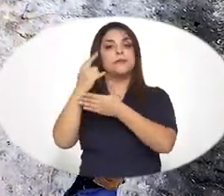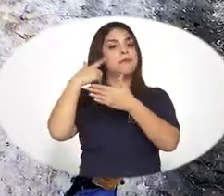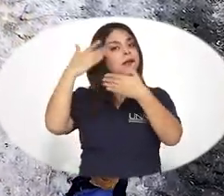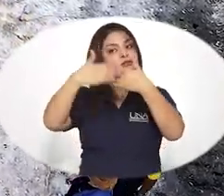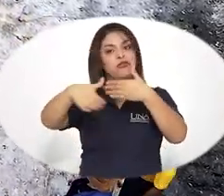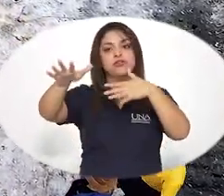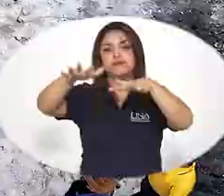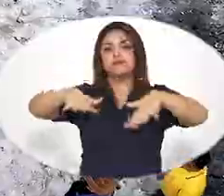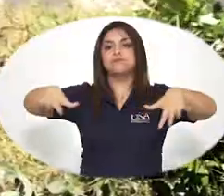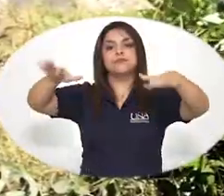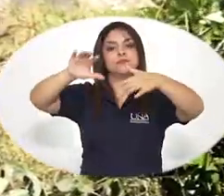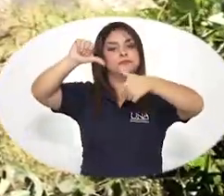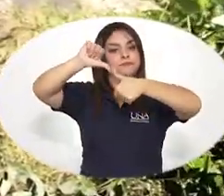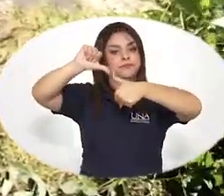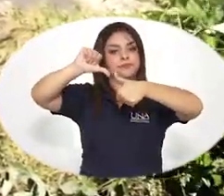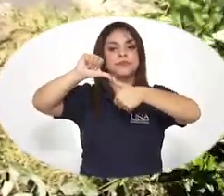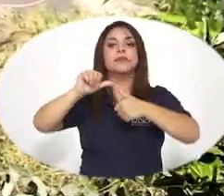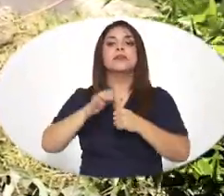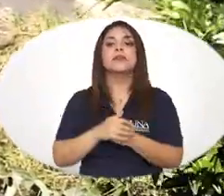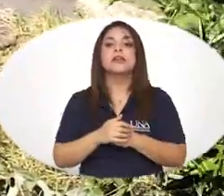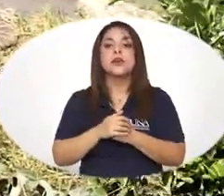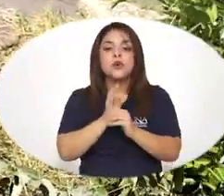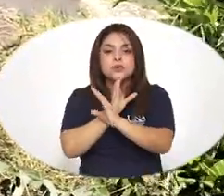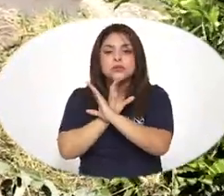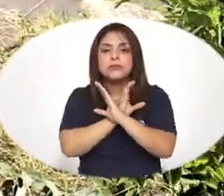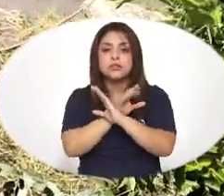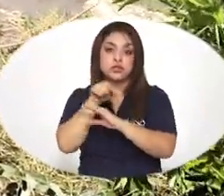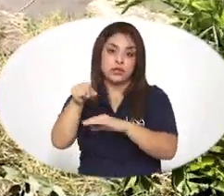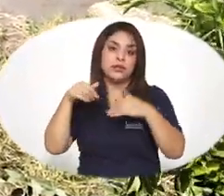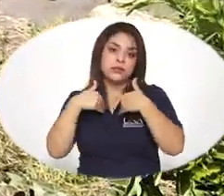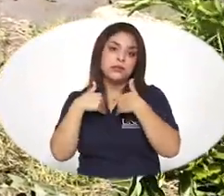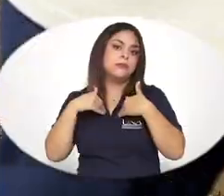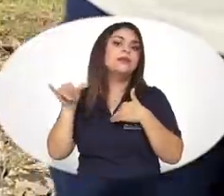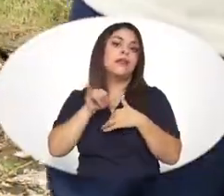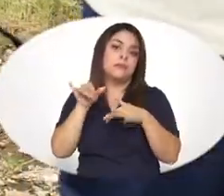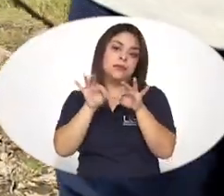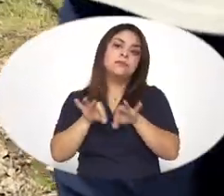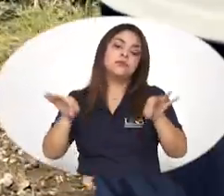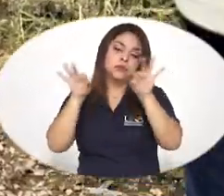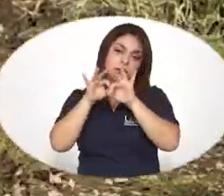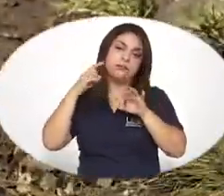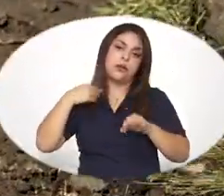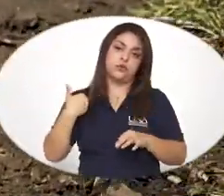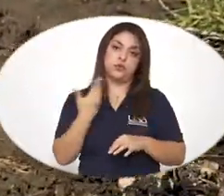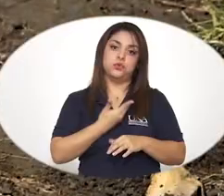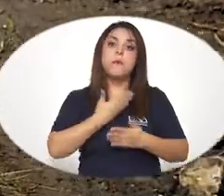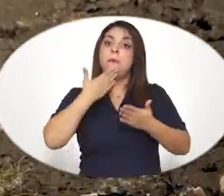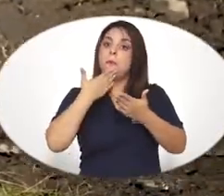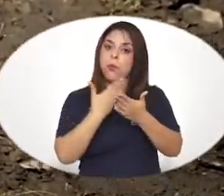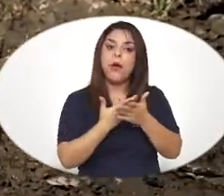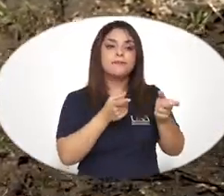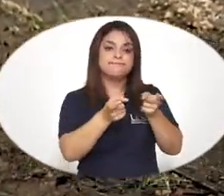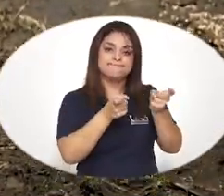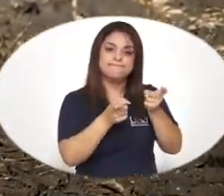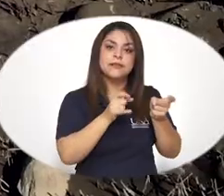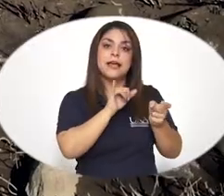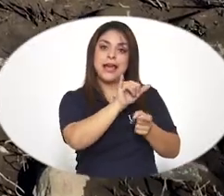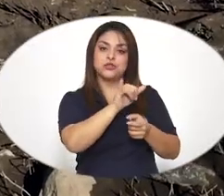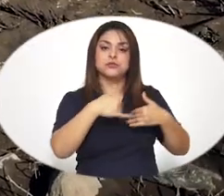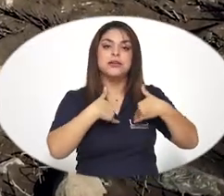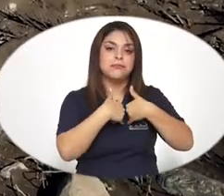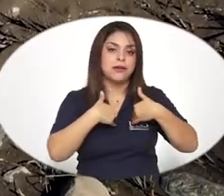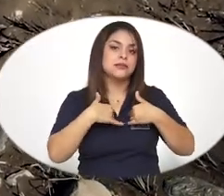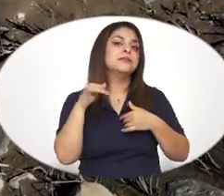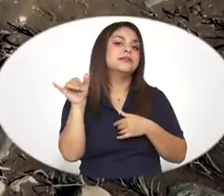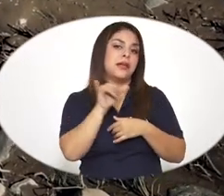a el resto de la región centroamericana. La conservación de esta especie también es importante para nosotros y el buen manejo